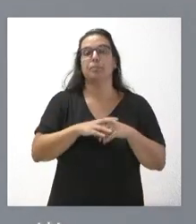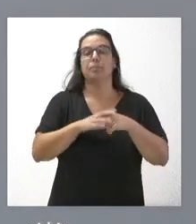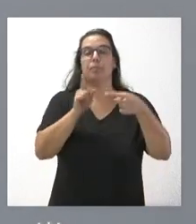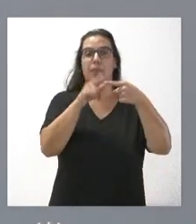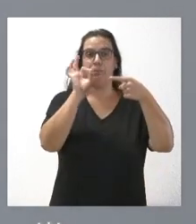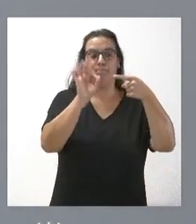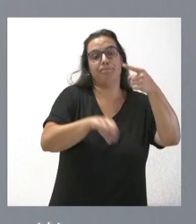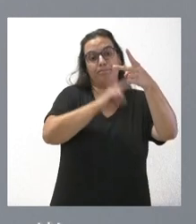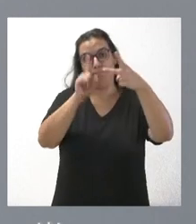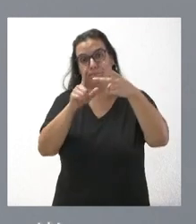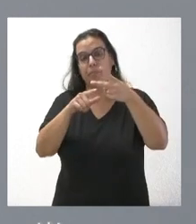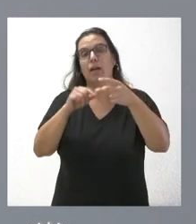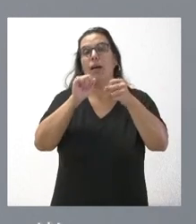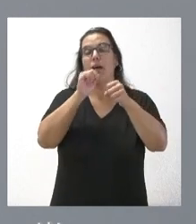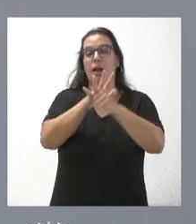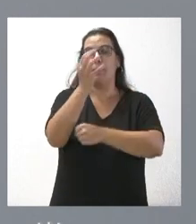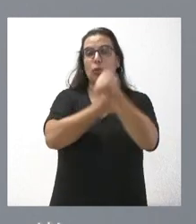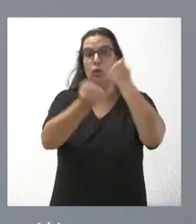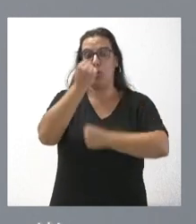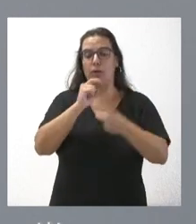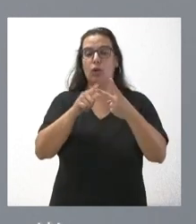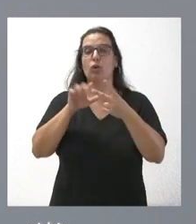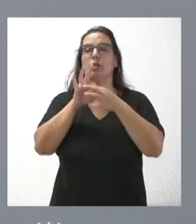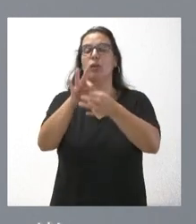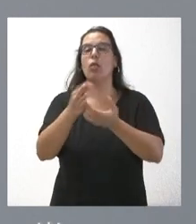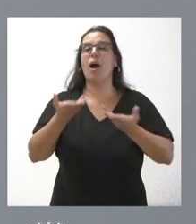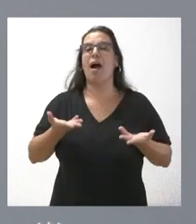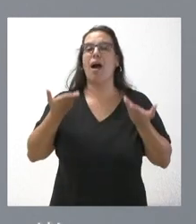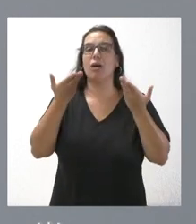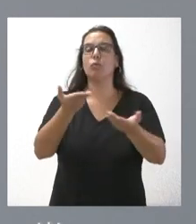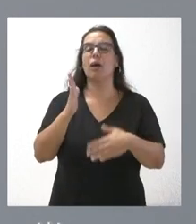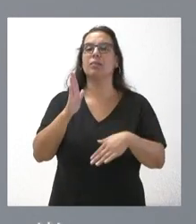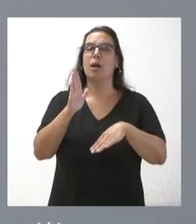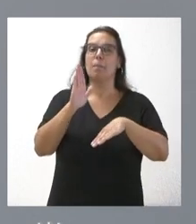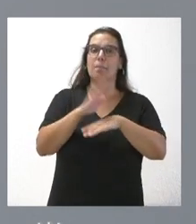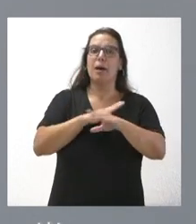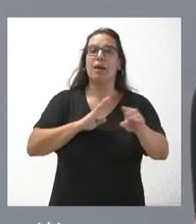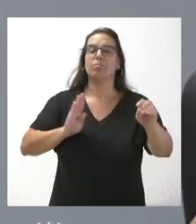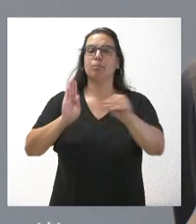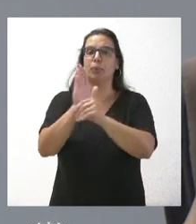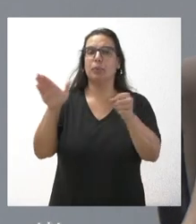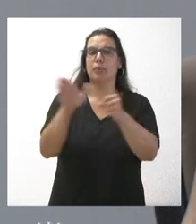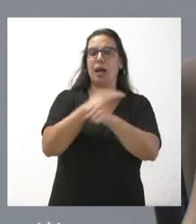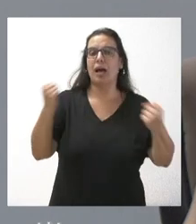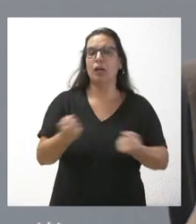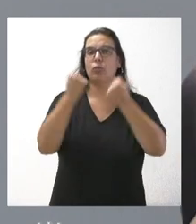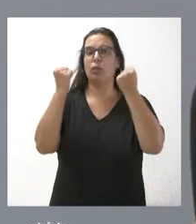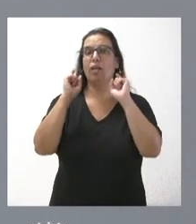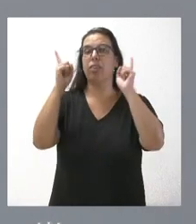este ámbito económico es el que tiene que ver con ayudas, en este caso para financiar las actuaciones previstas en el Plan